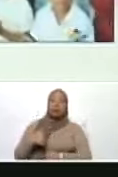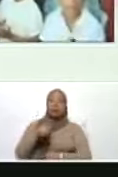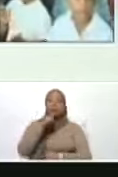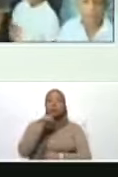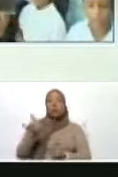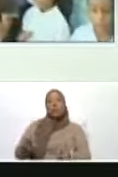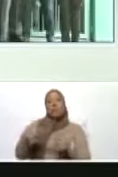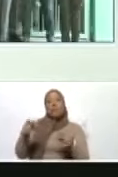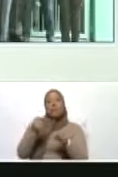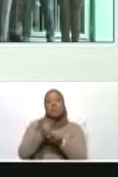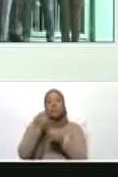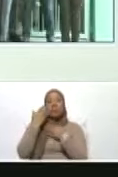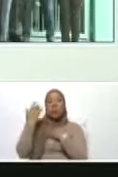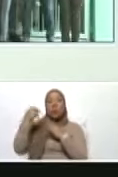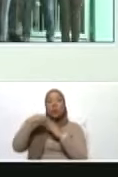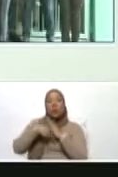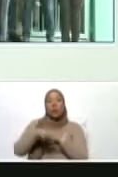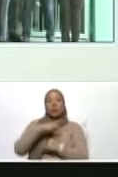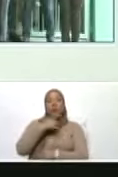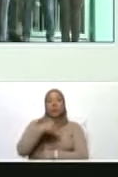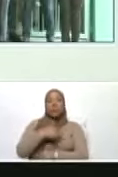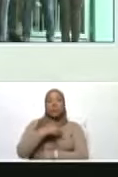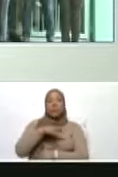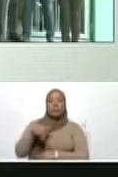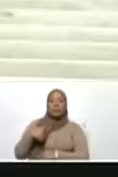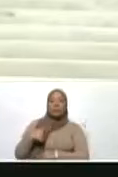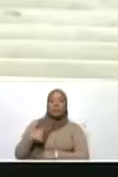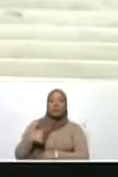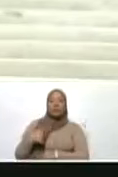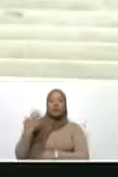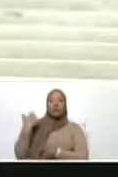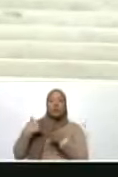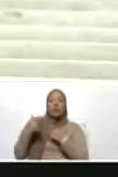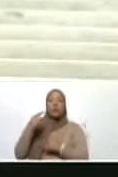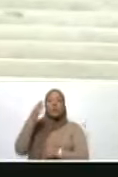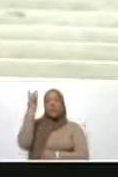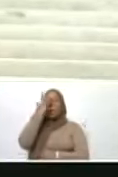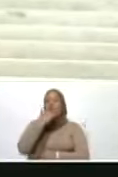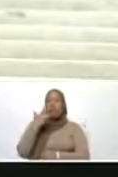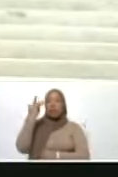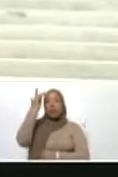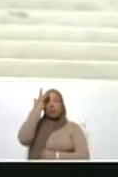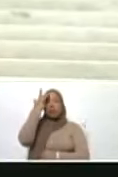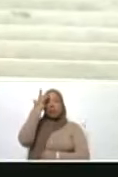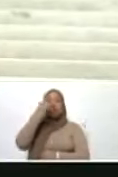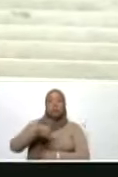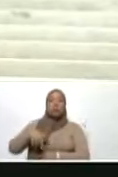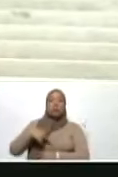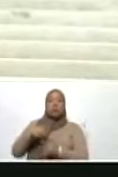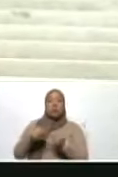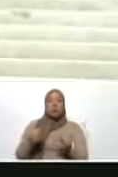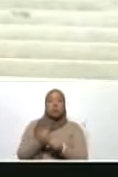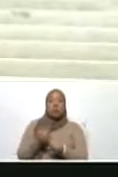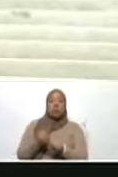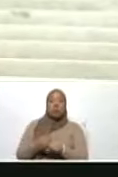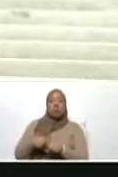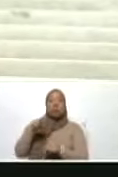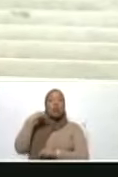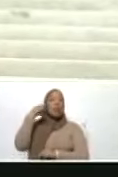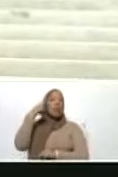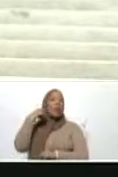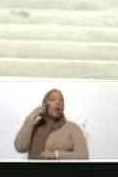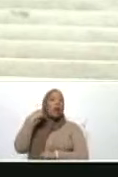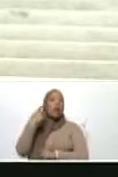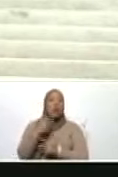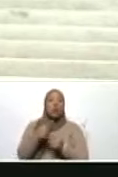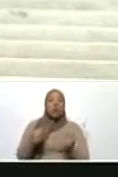música profunda de nuestros ancestros africanos, en la tierra del Negro Miguel, en